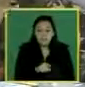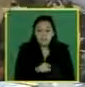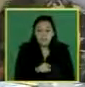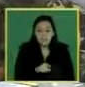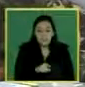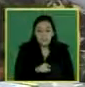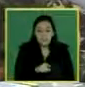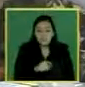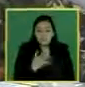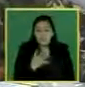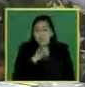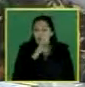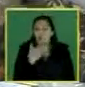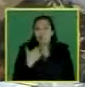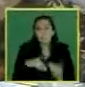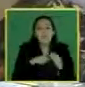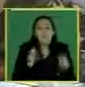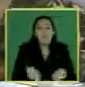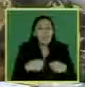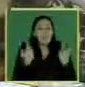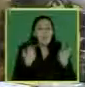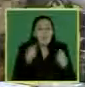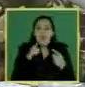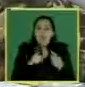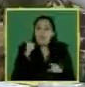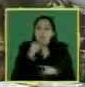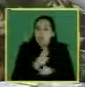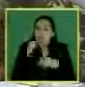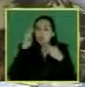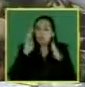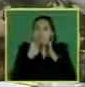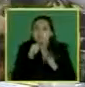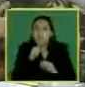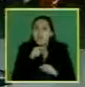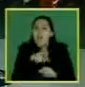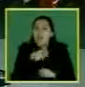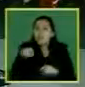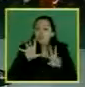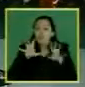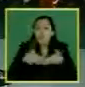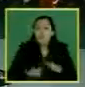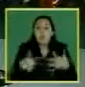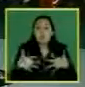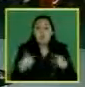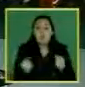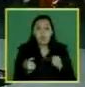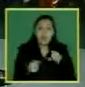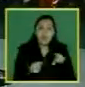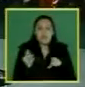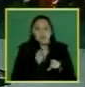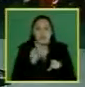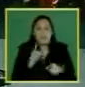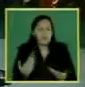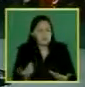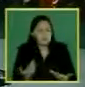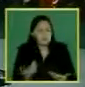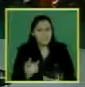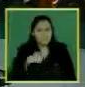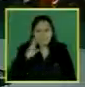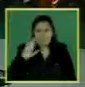de Sí, gente sí, que no sí, sí, tiene sí, sí. salvación. Sí, sí, sí, Y que sí. ella tiene que optar, entonces yo le decía, pero el pequeño detalle, además de que no está considerando el tema de